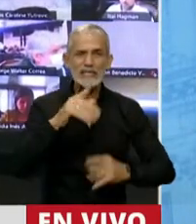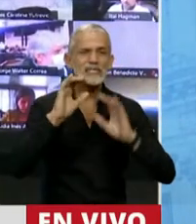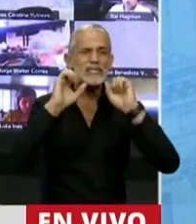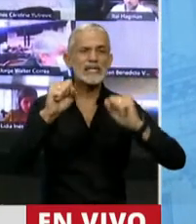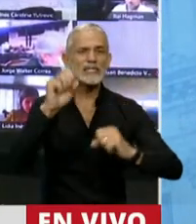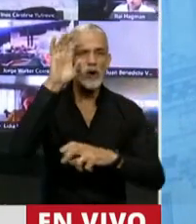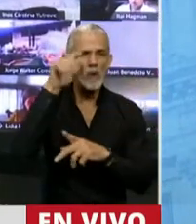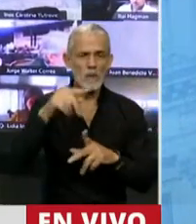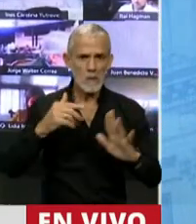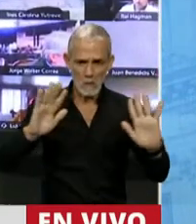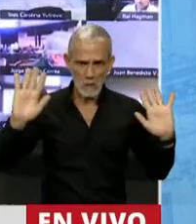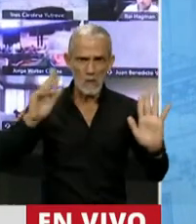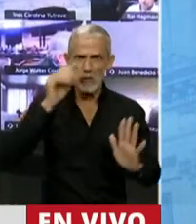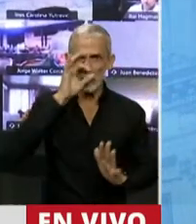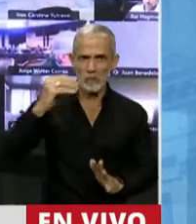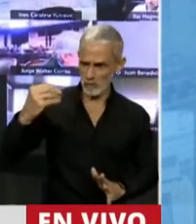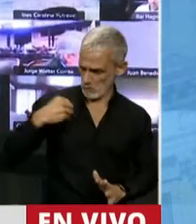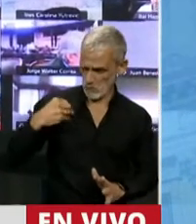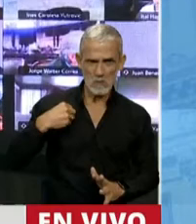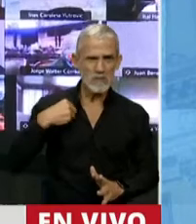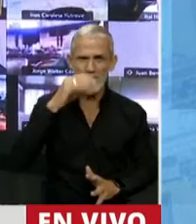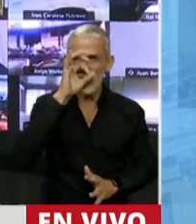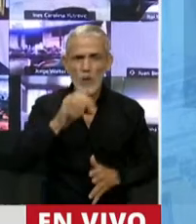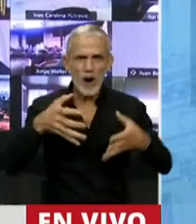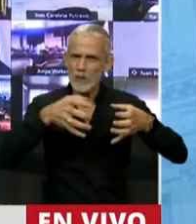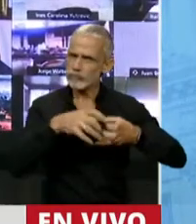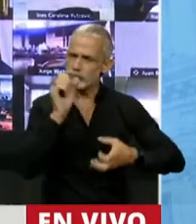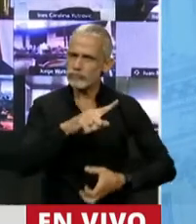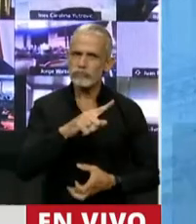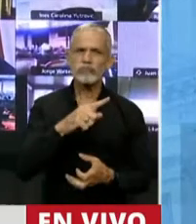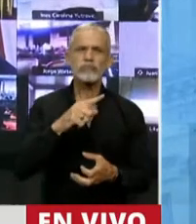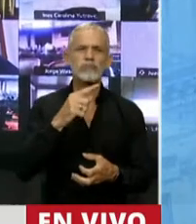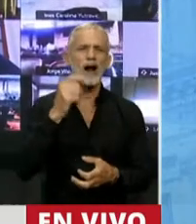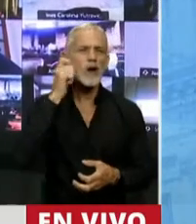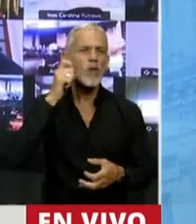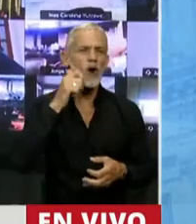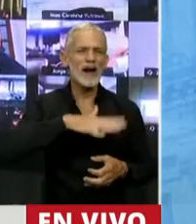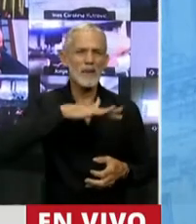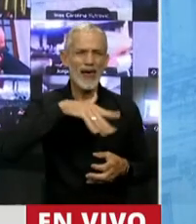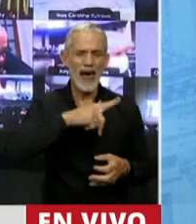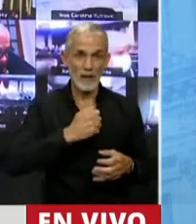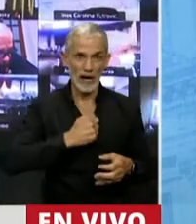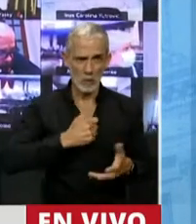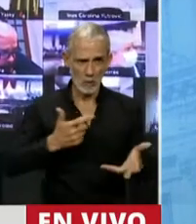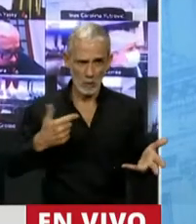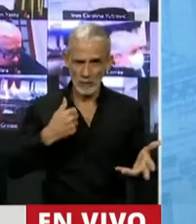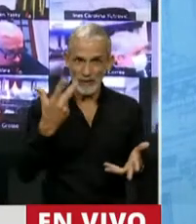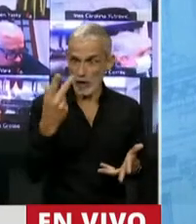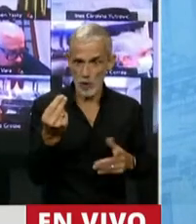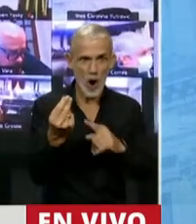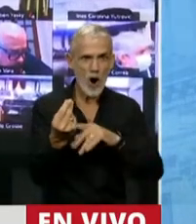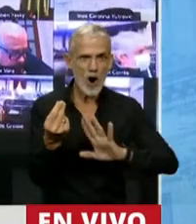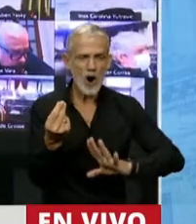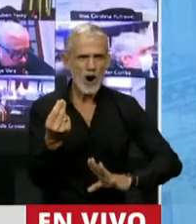ya que no han sido consultado mucho menos ha sido vinculante su posición es claramente negativa y no es